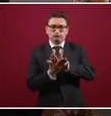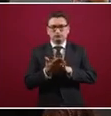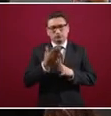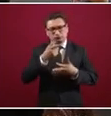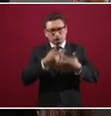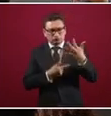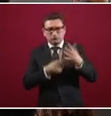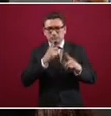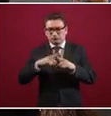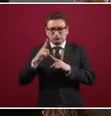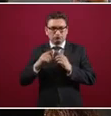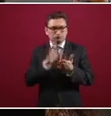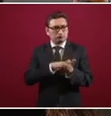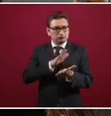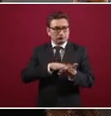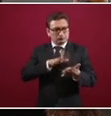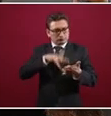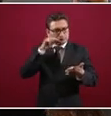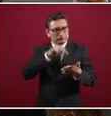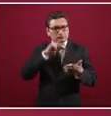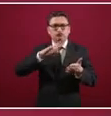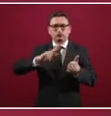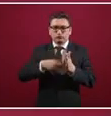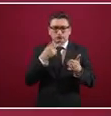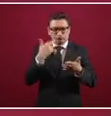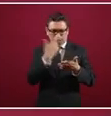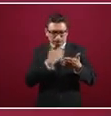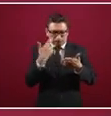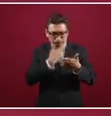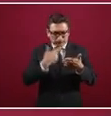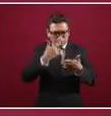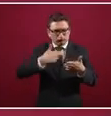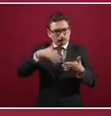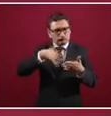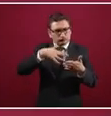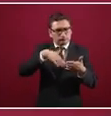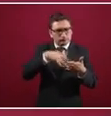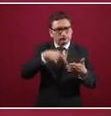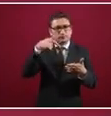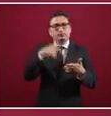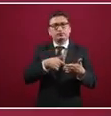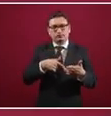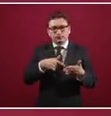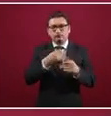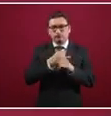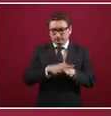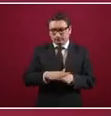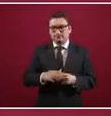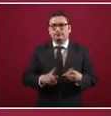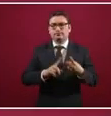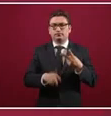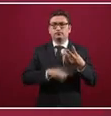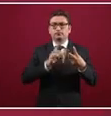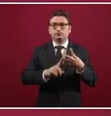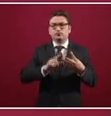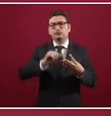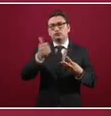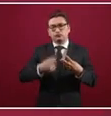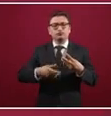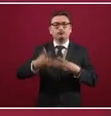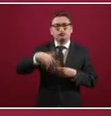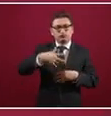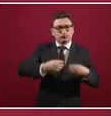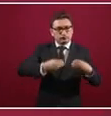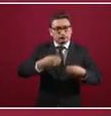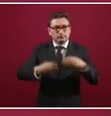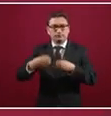en donde se tiene que volver a revisar para hacer búsquedas también dentro de los expedientes también existe la búsqueda judicial que es a través